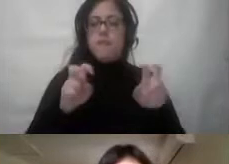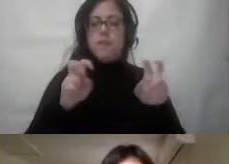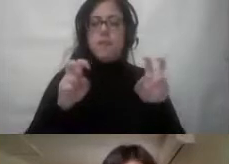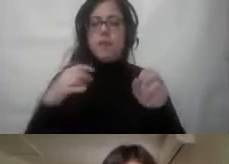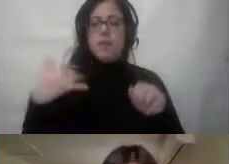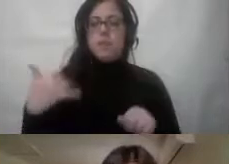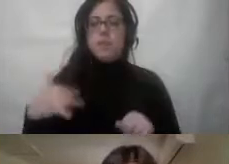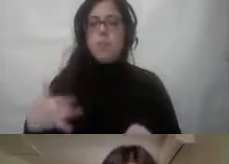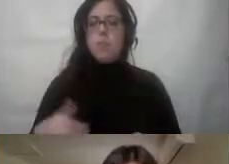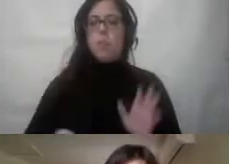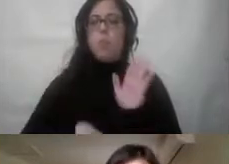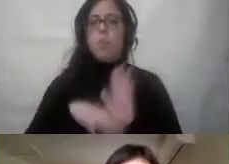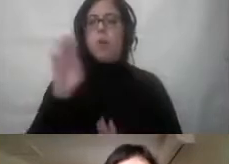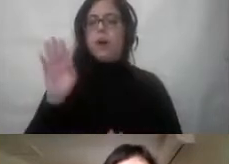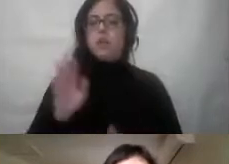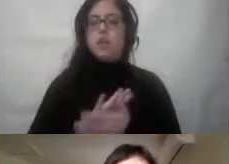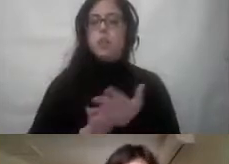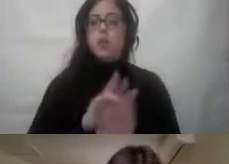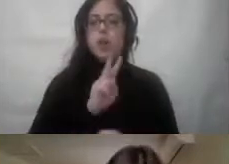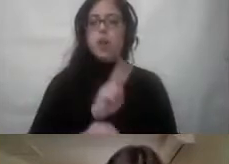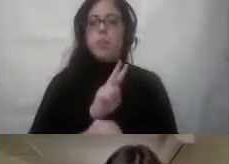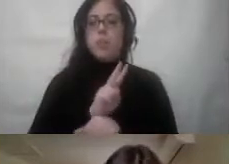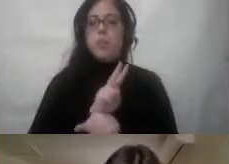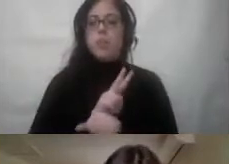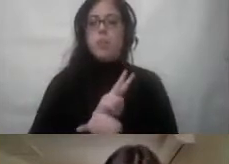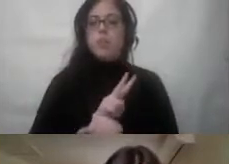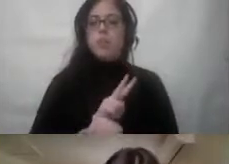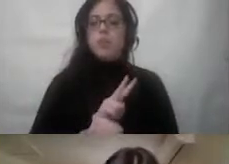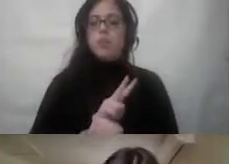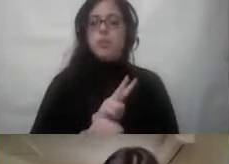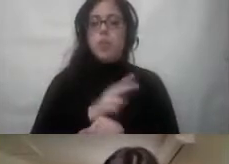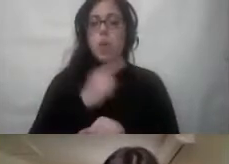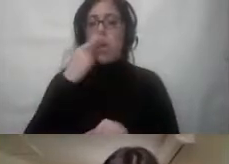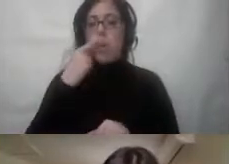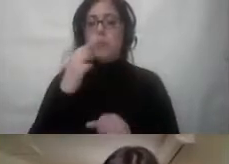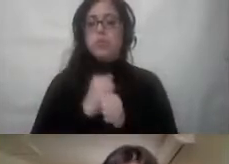controversiales. El profesor Mayenzo ha trabajado mucho sobre eso.